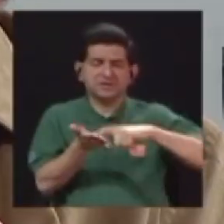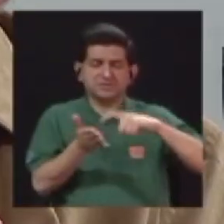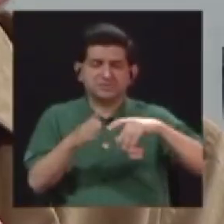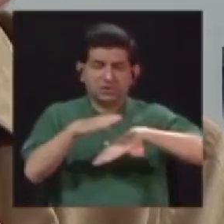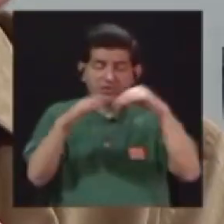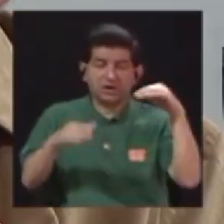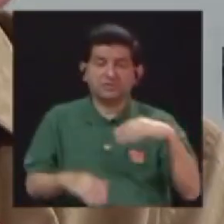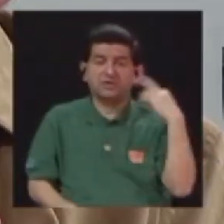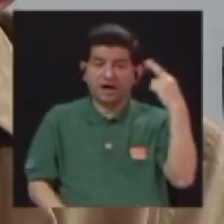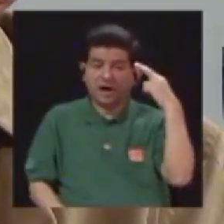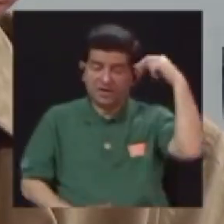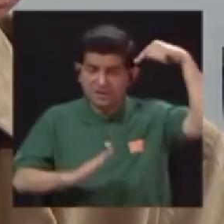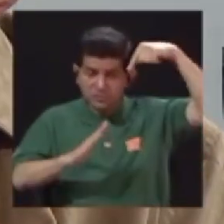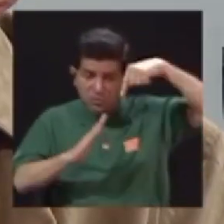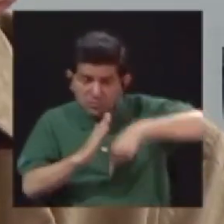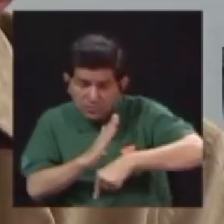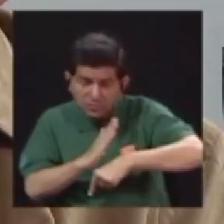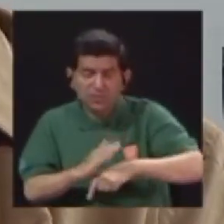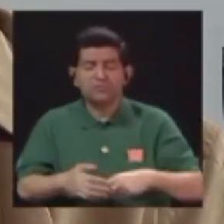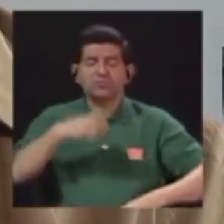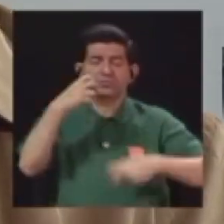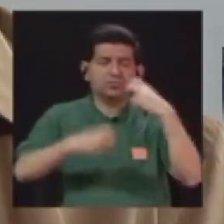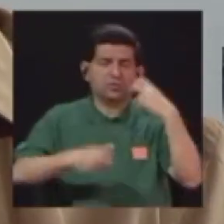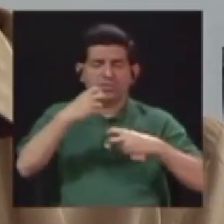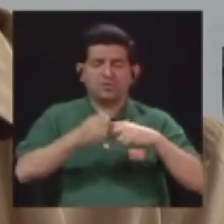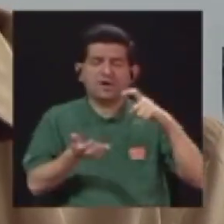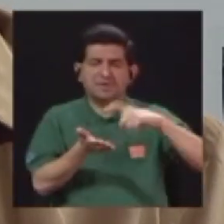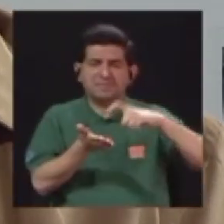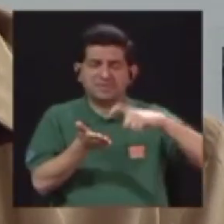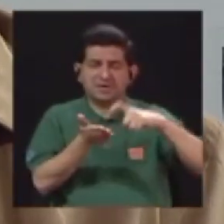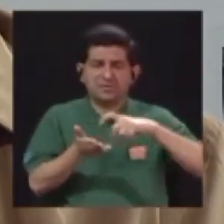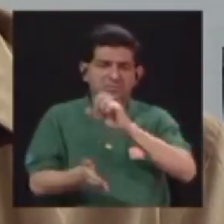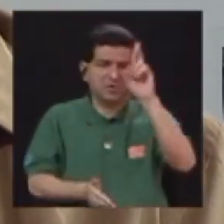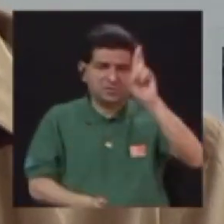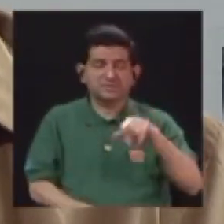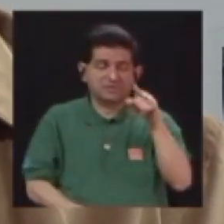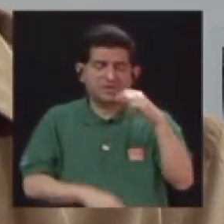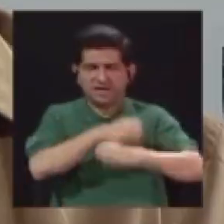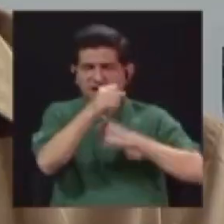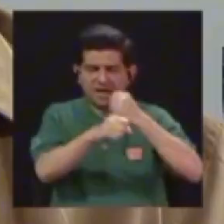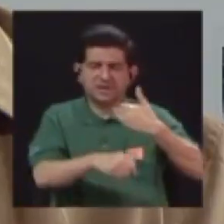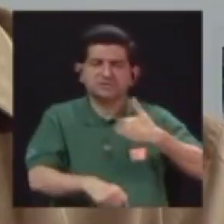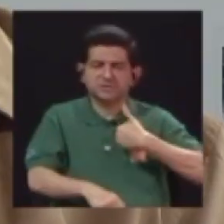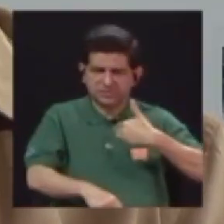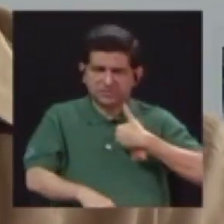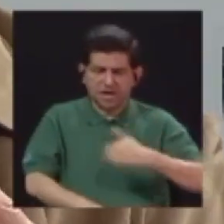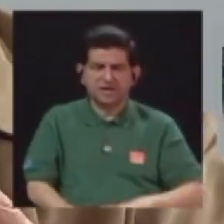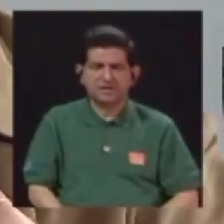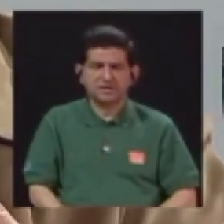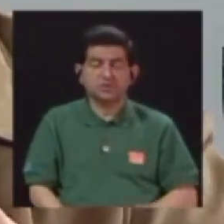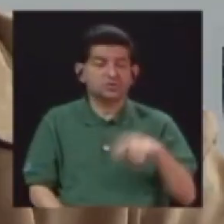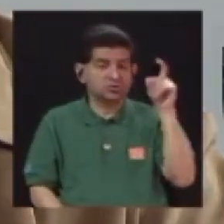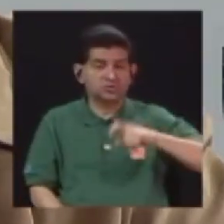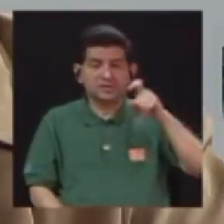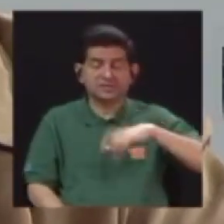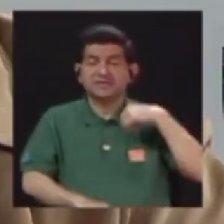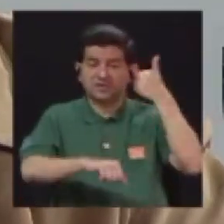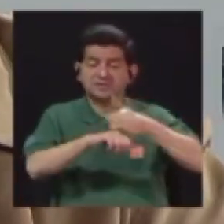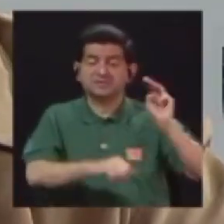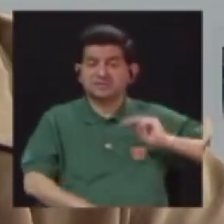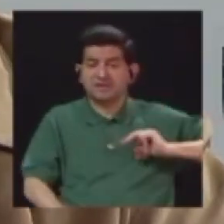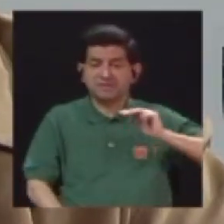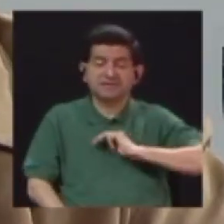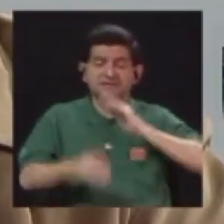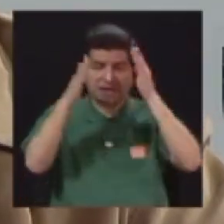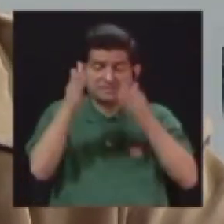de del problema de la deuda externa de que Costa Rica atravesaba en esos años, se hizo necesario crear un ministro de la